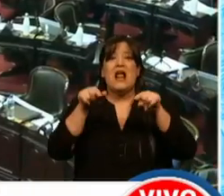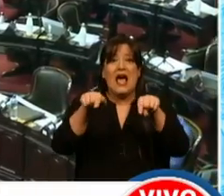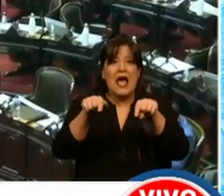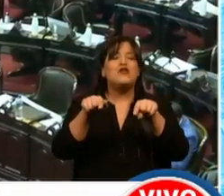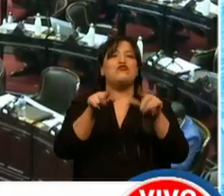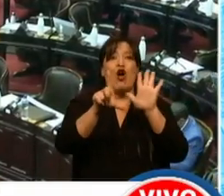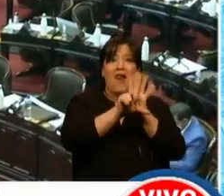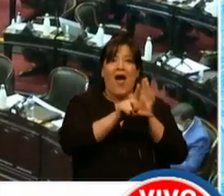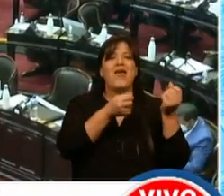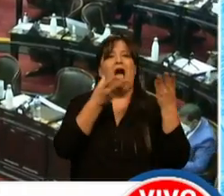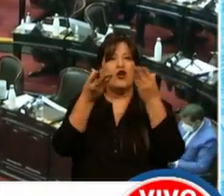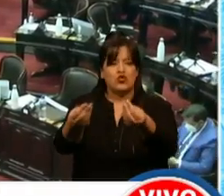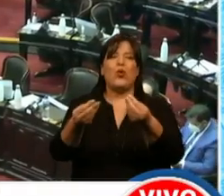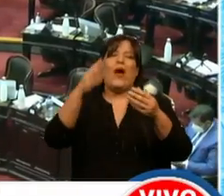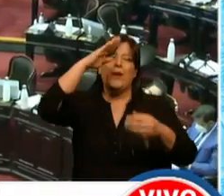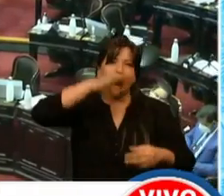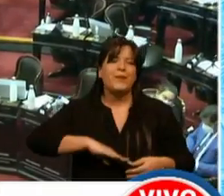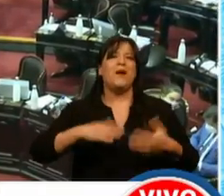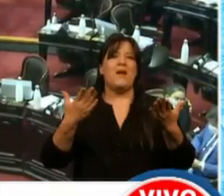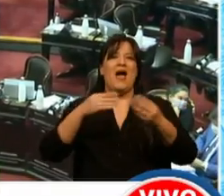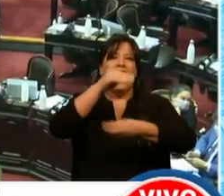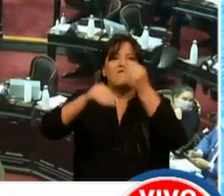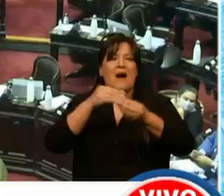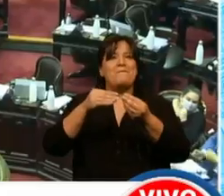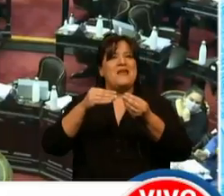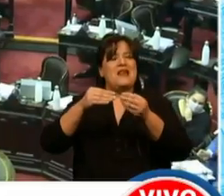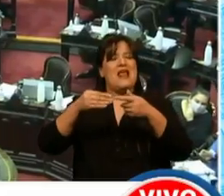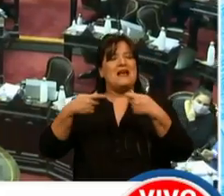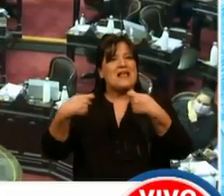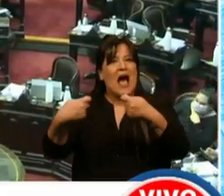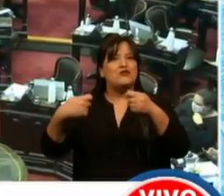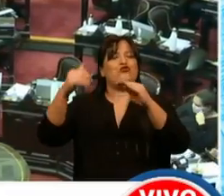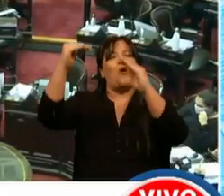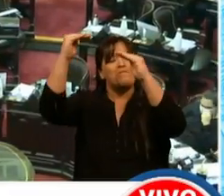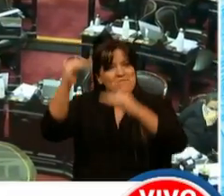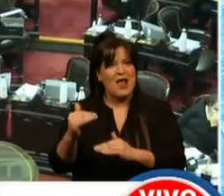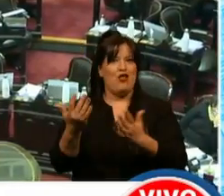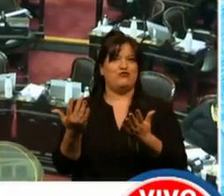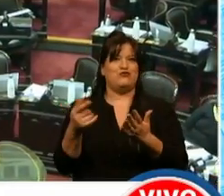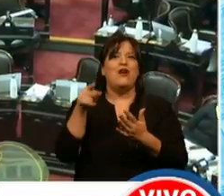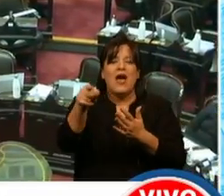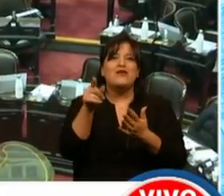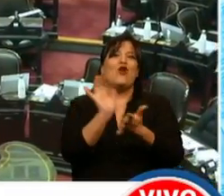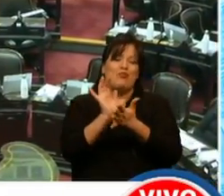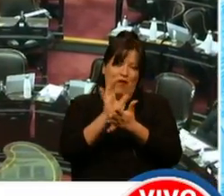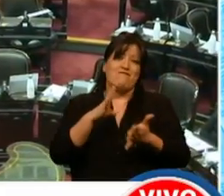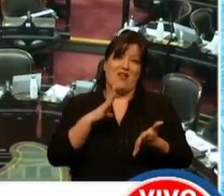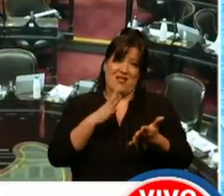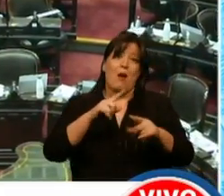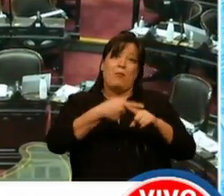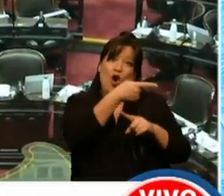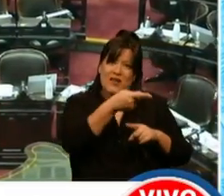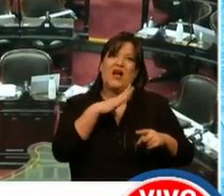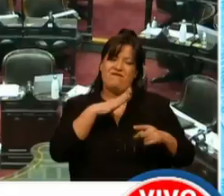un alivio importante en la economía familiar de miles de familias de sanjuaninos una deuda que tenía la política